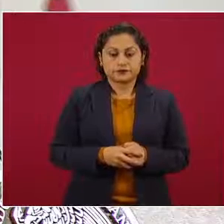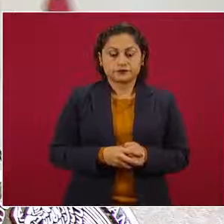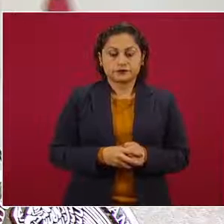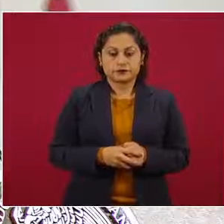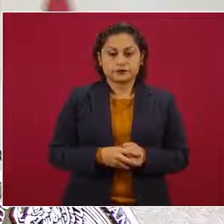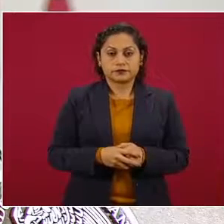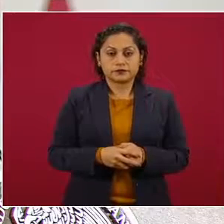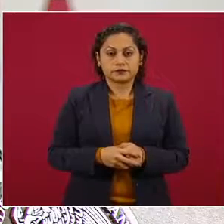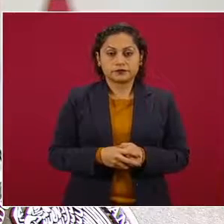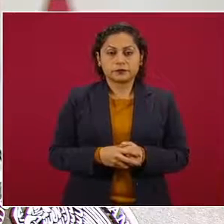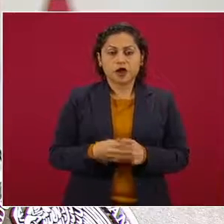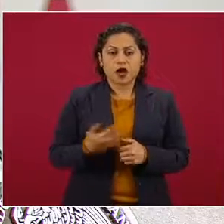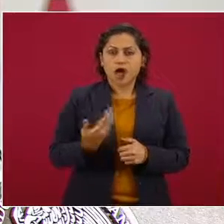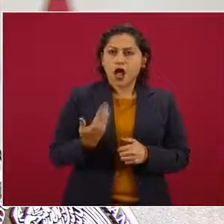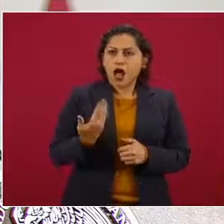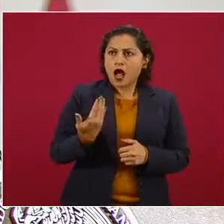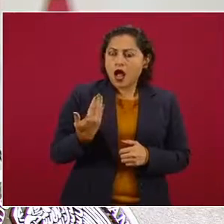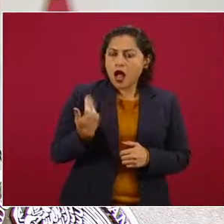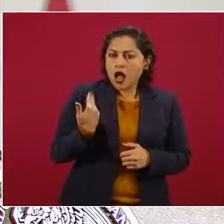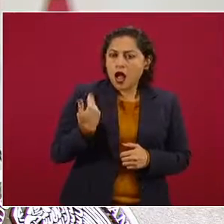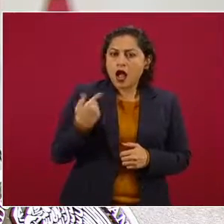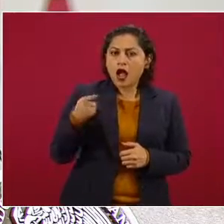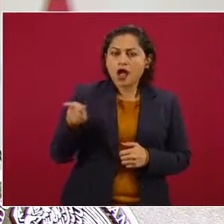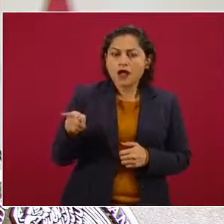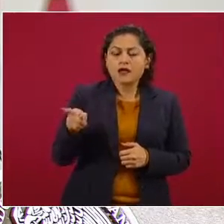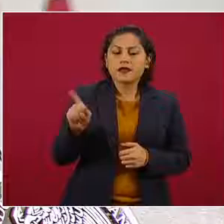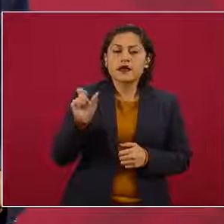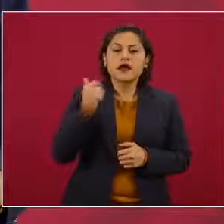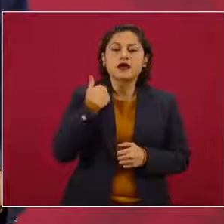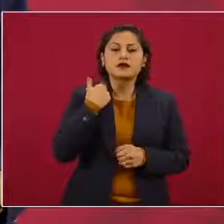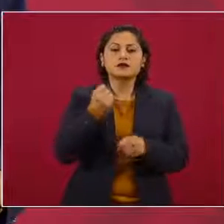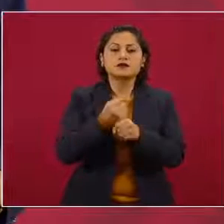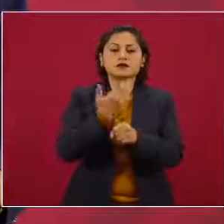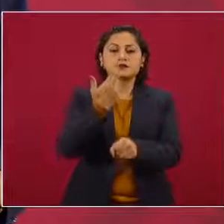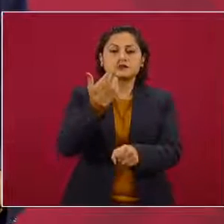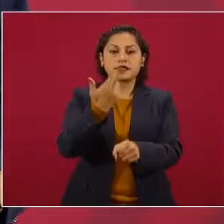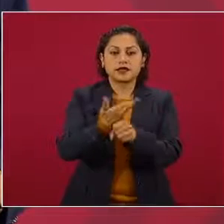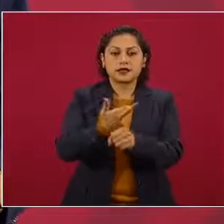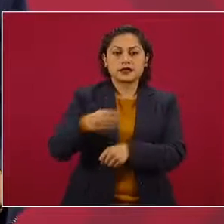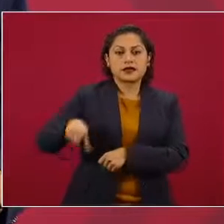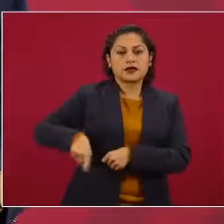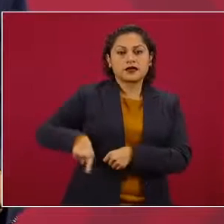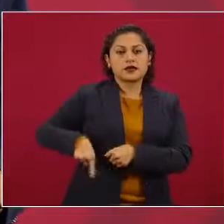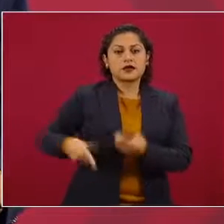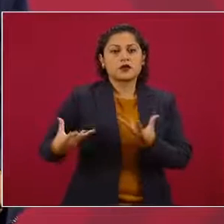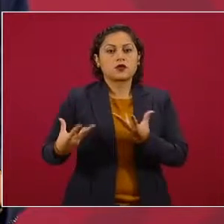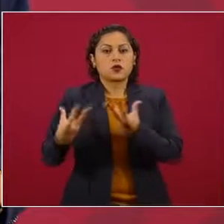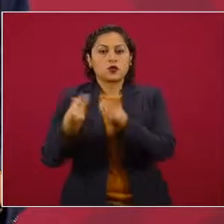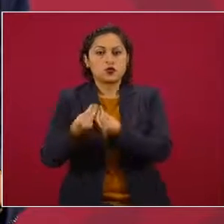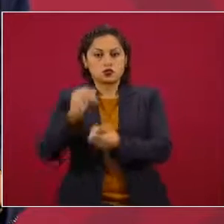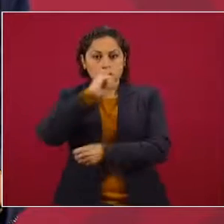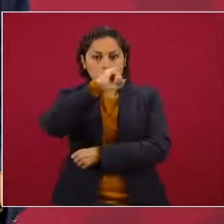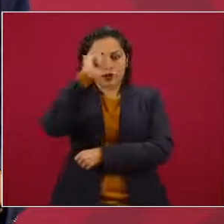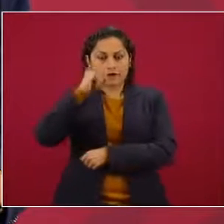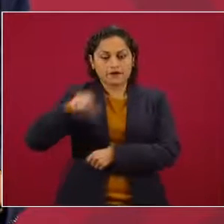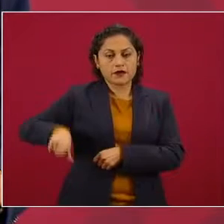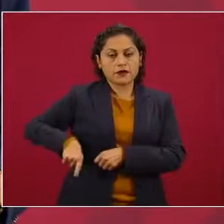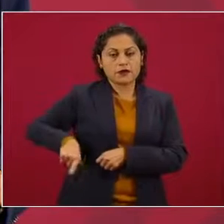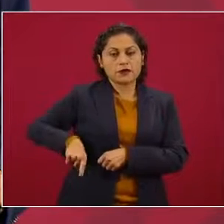Era hasta hace poco la secretaria de Gobierno de Claudia Sheinbaum.